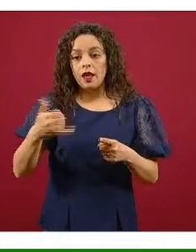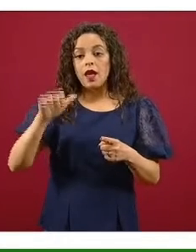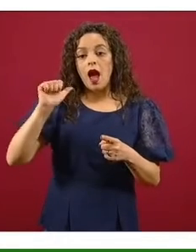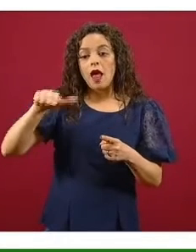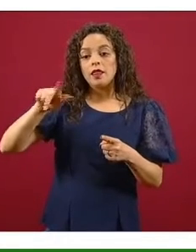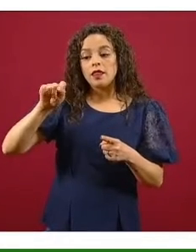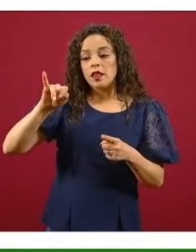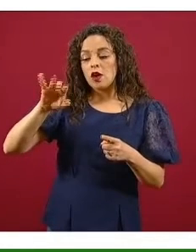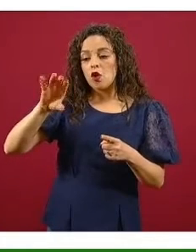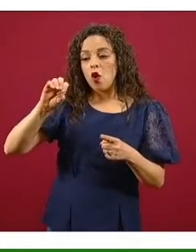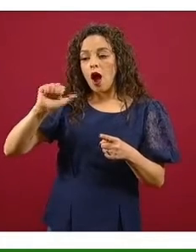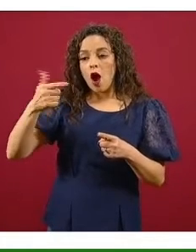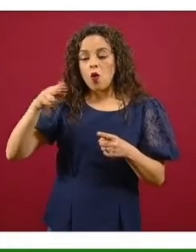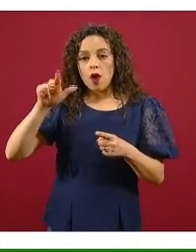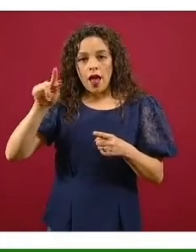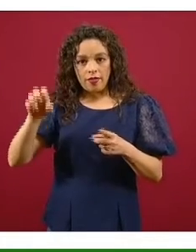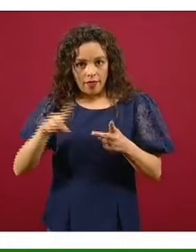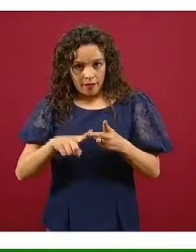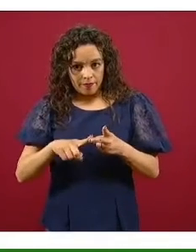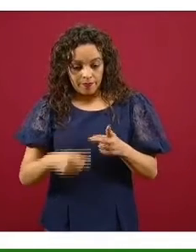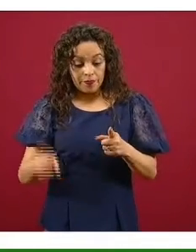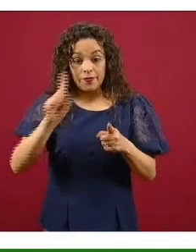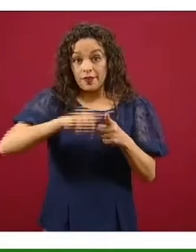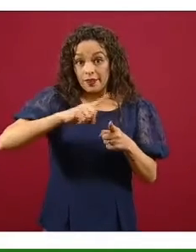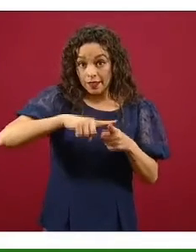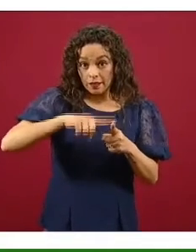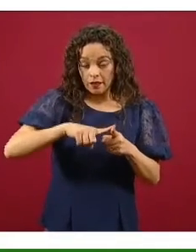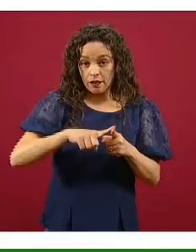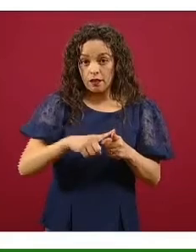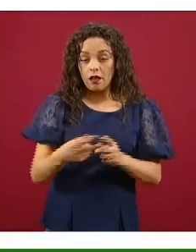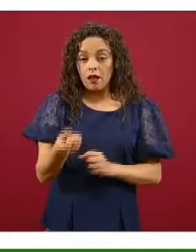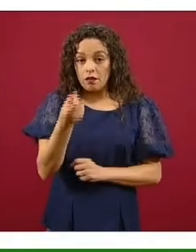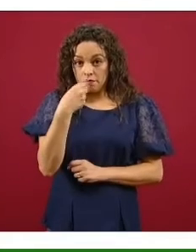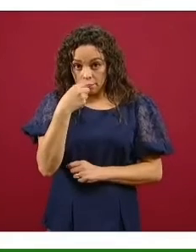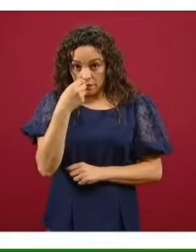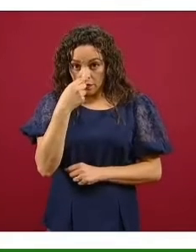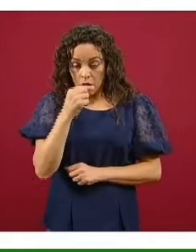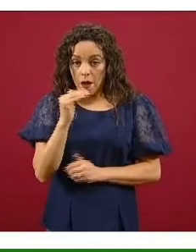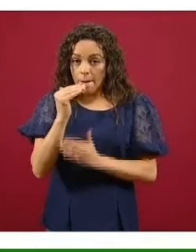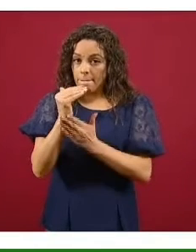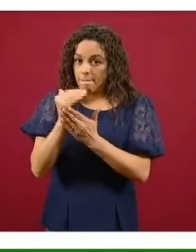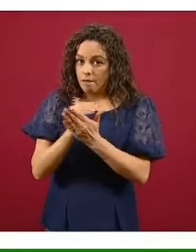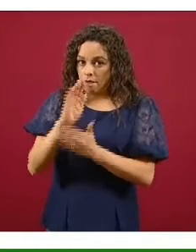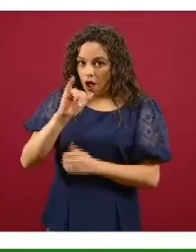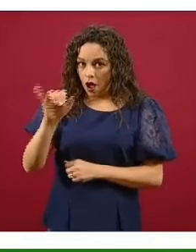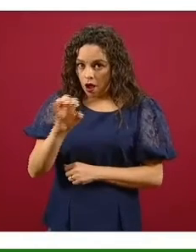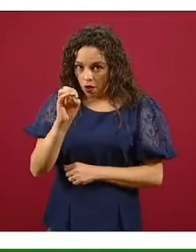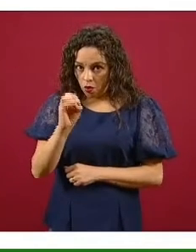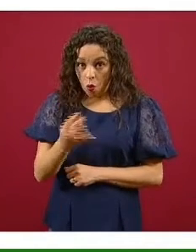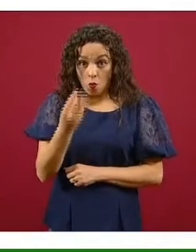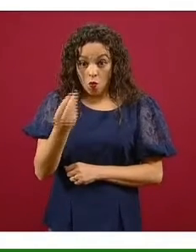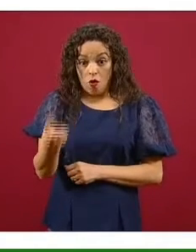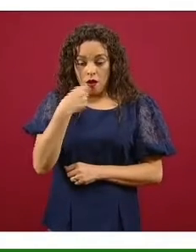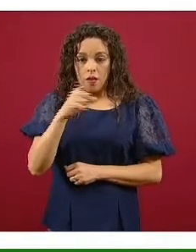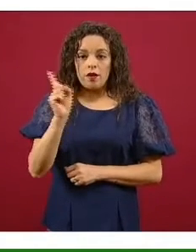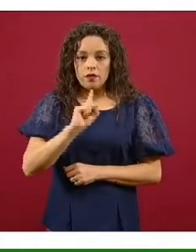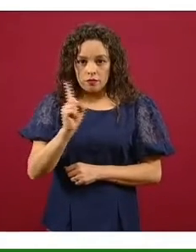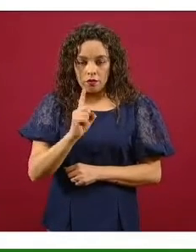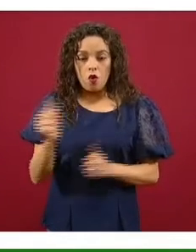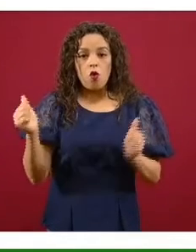que a dosis bajas en pacientes hospitalizados que requieren soporte con